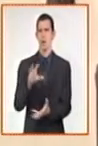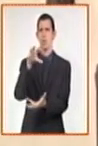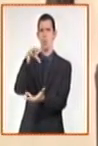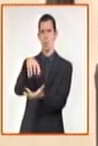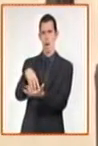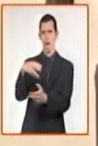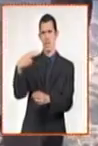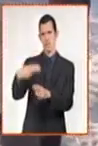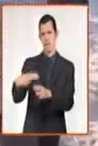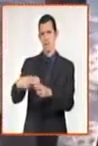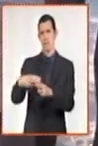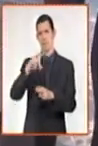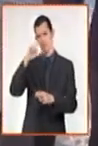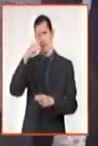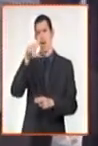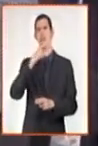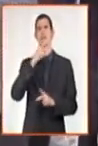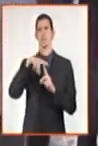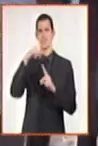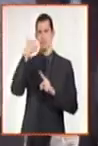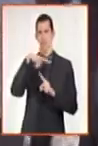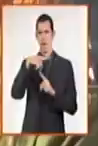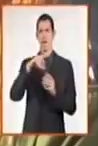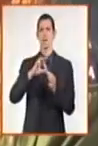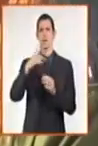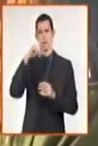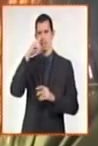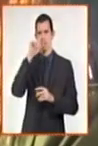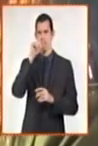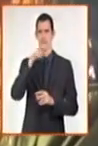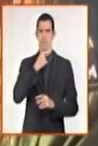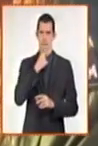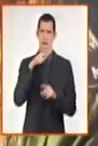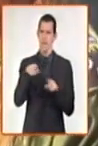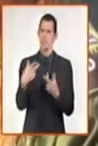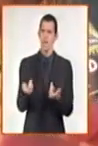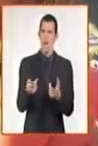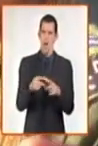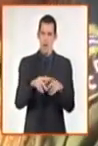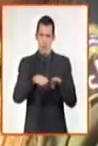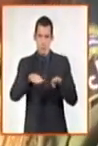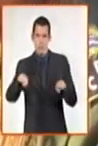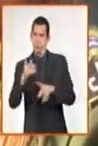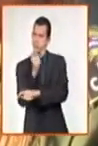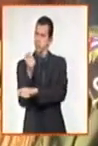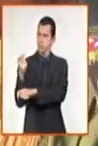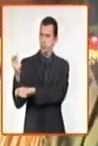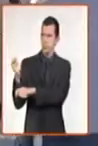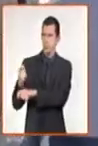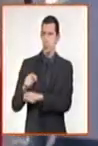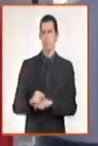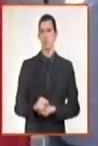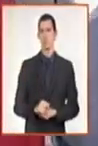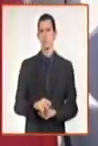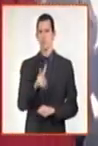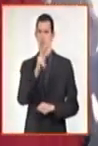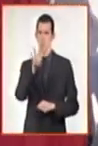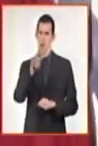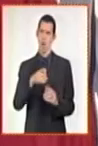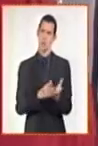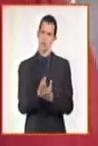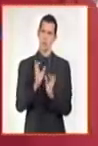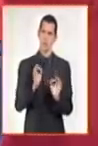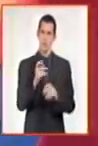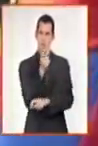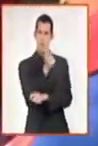pesquera Caleta Grande, donde hoy laboran 24 trabajadores, de ellos la mitad pescadores. La isla trabajó duro y se recuperó rápido,